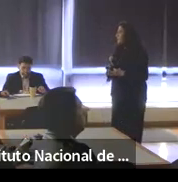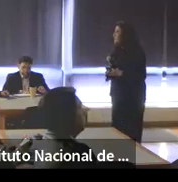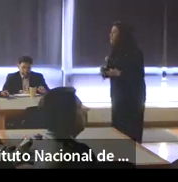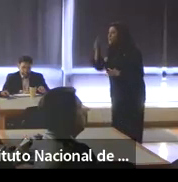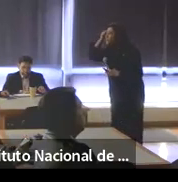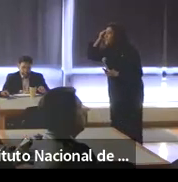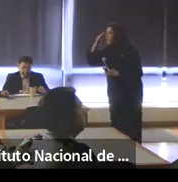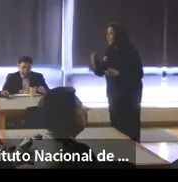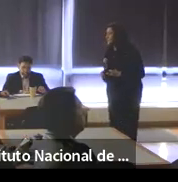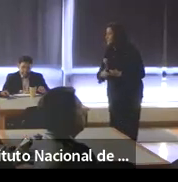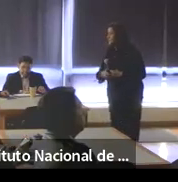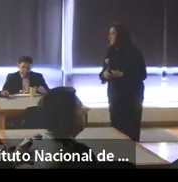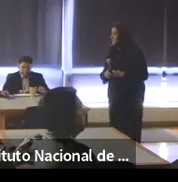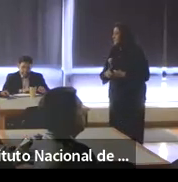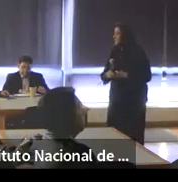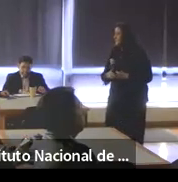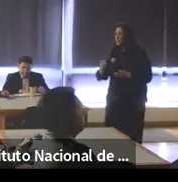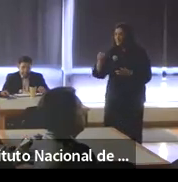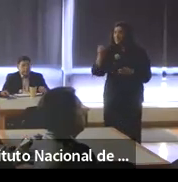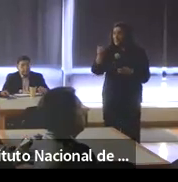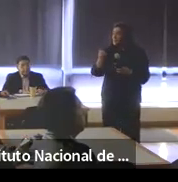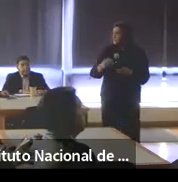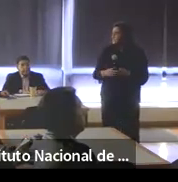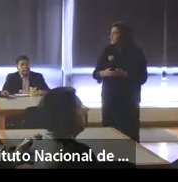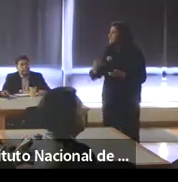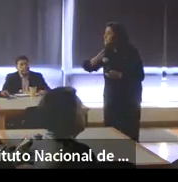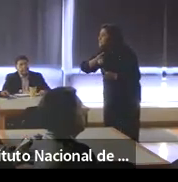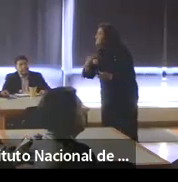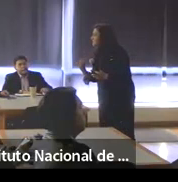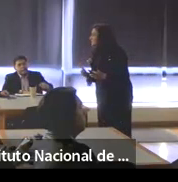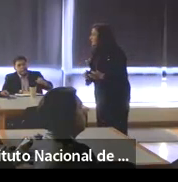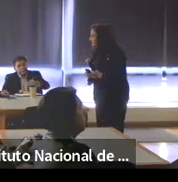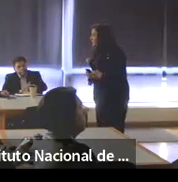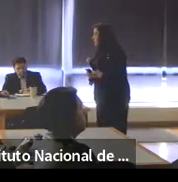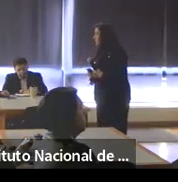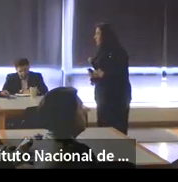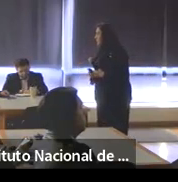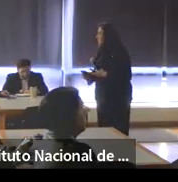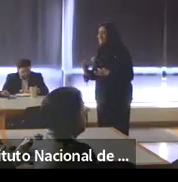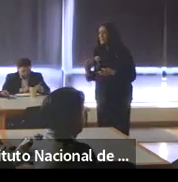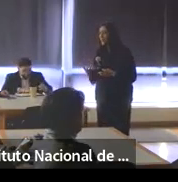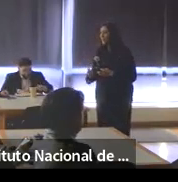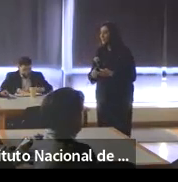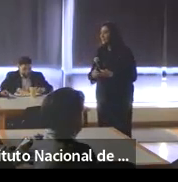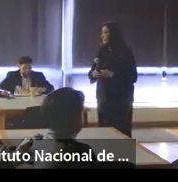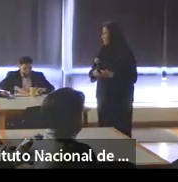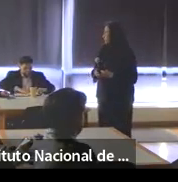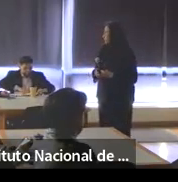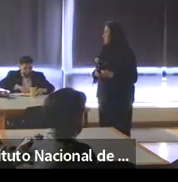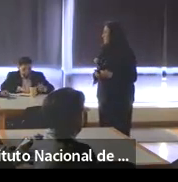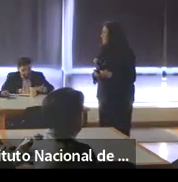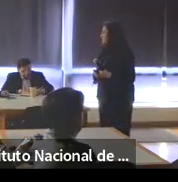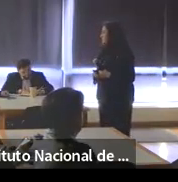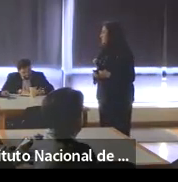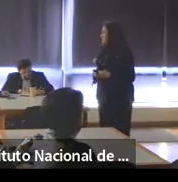cuál es tu conflicto por qué me lo das siento que me estás cargando más trabajo del que